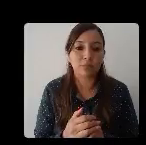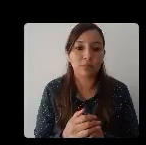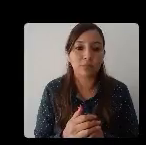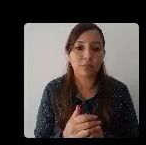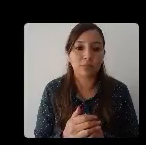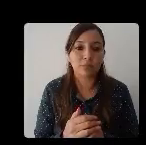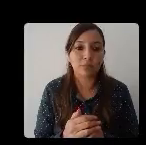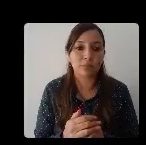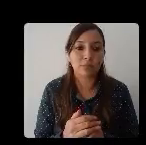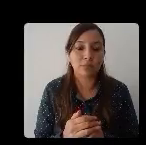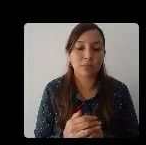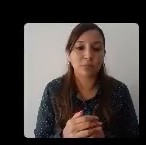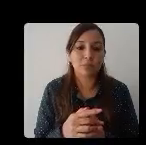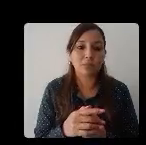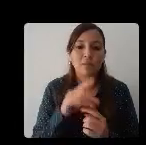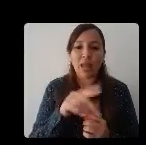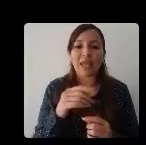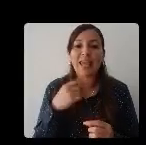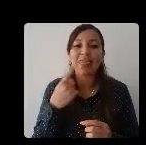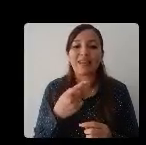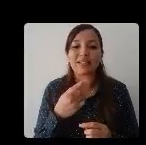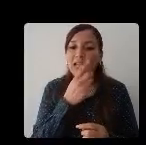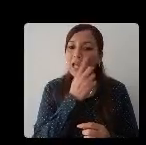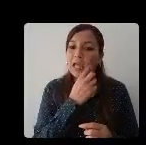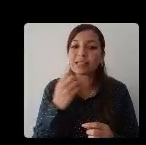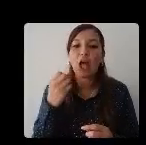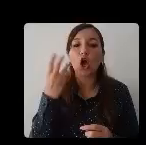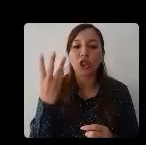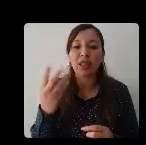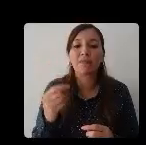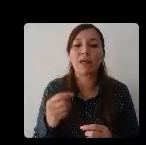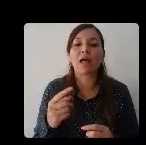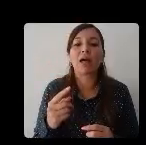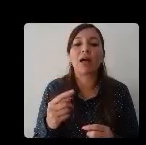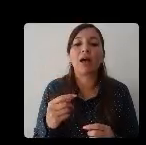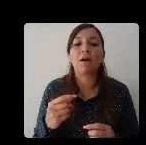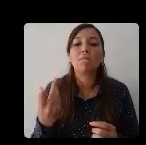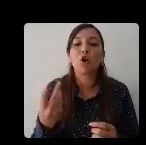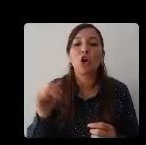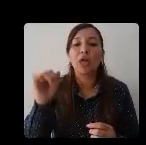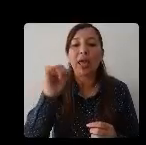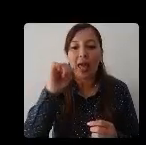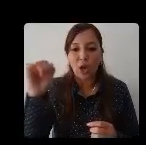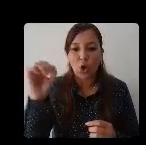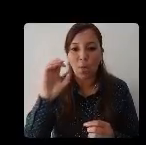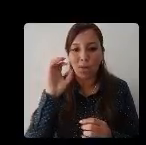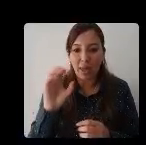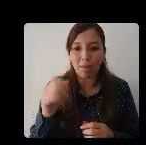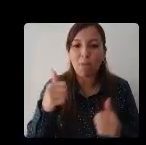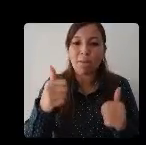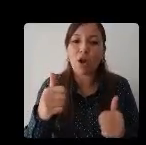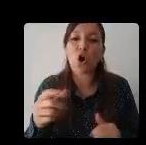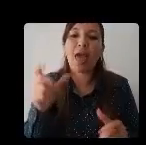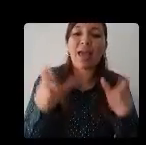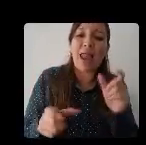bien de nosotros, porque también eso mejora también la calidad de vida de nuestras familias, la calidad también de vida de nuestra